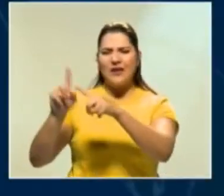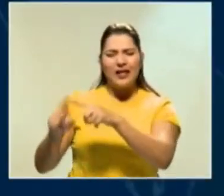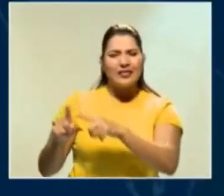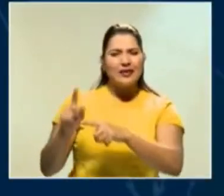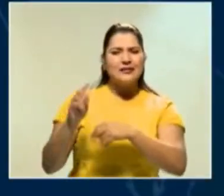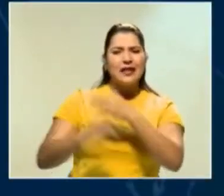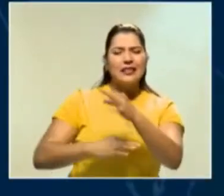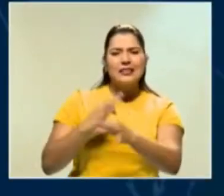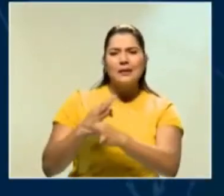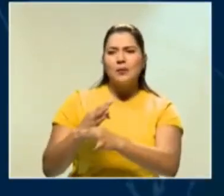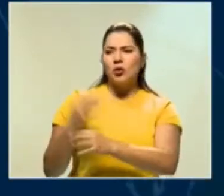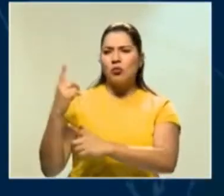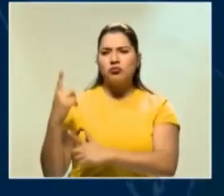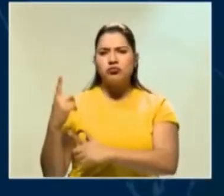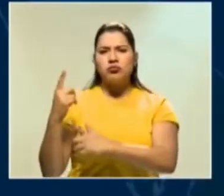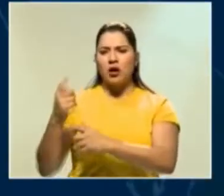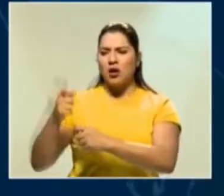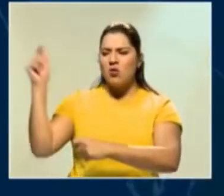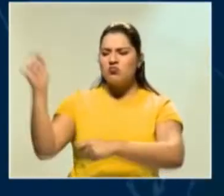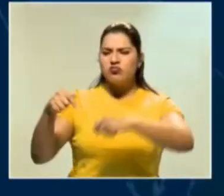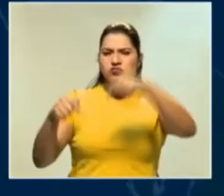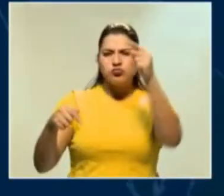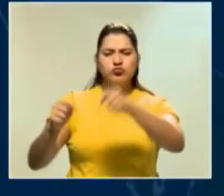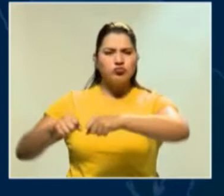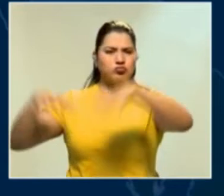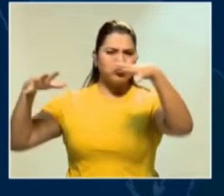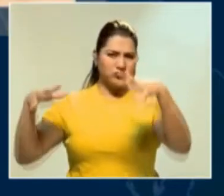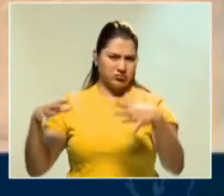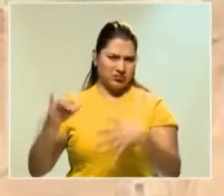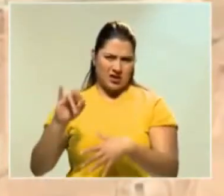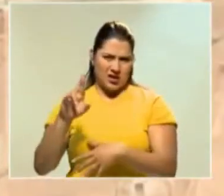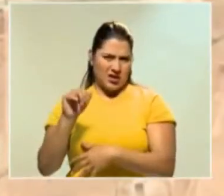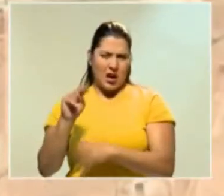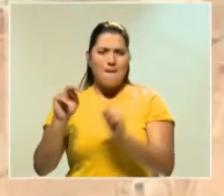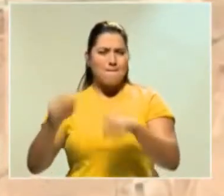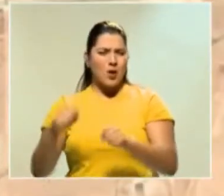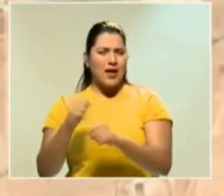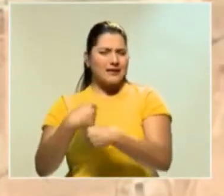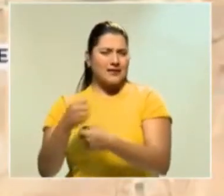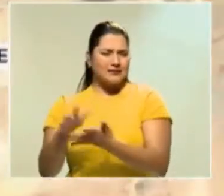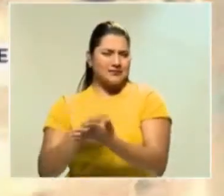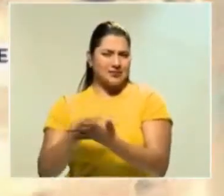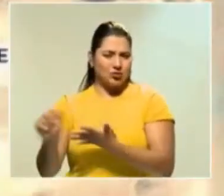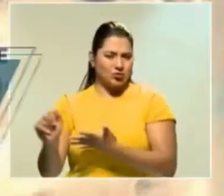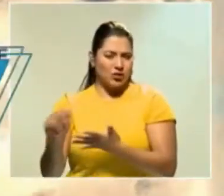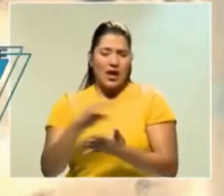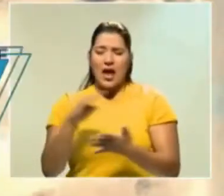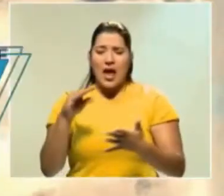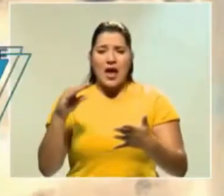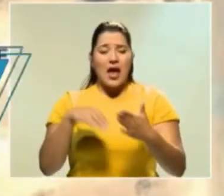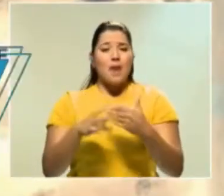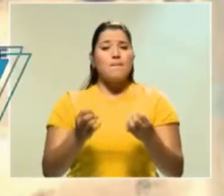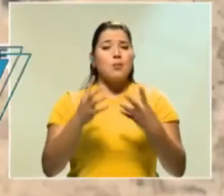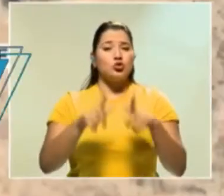y misiles, por supuesto, y puede hacer daño. Y lo puede hacer en muchos lugares del mundo, no solamente